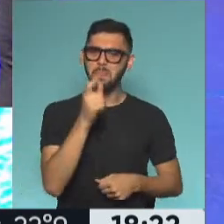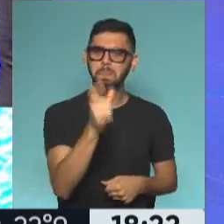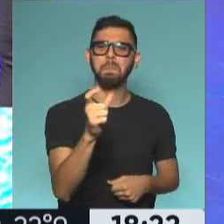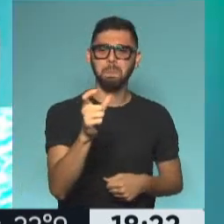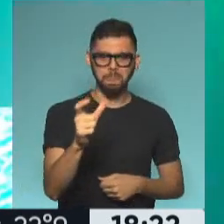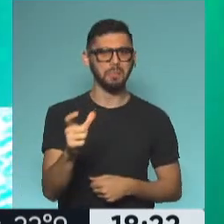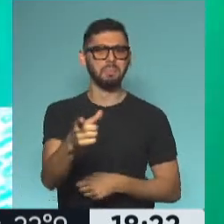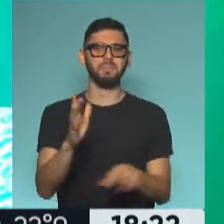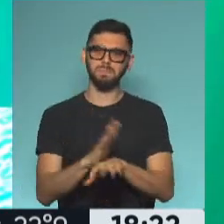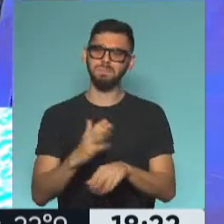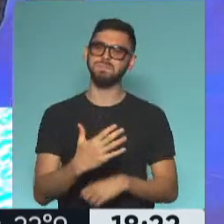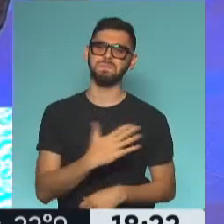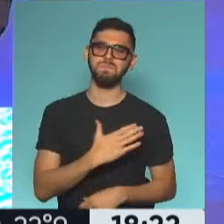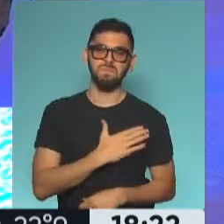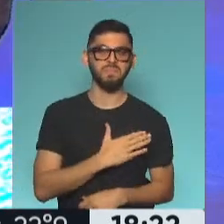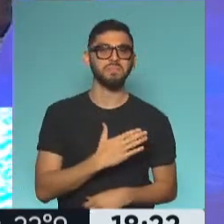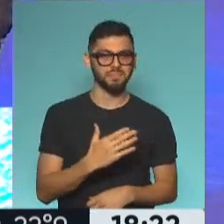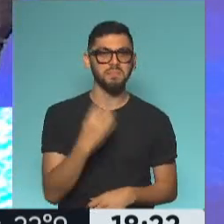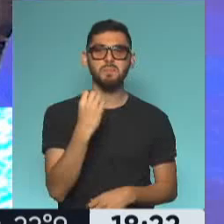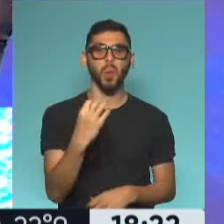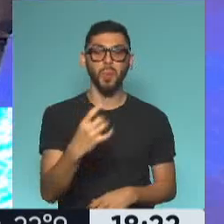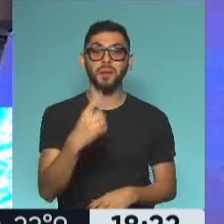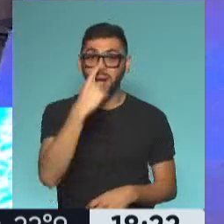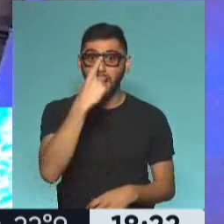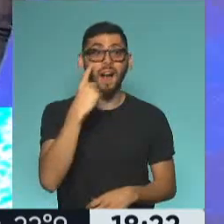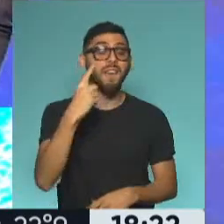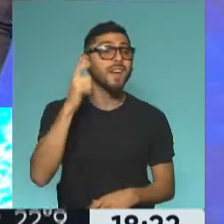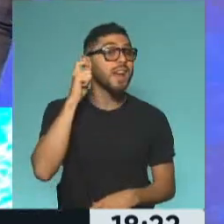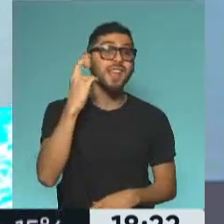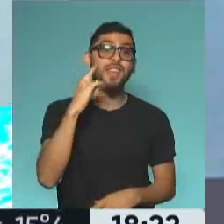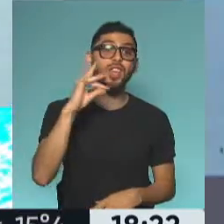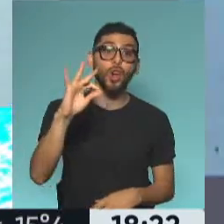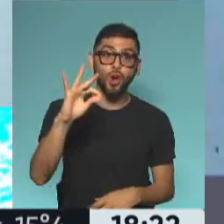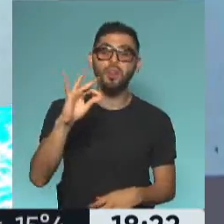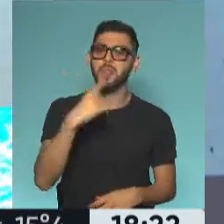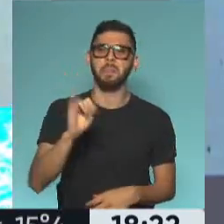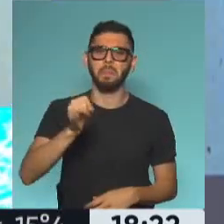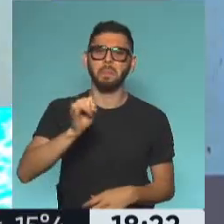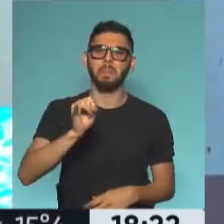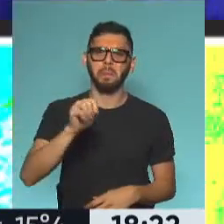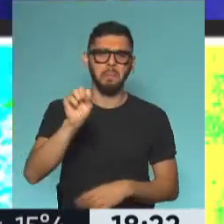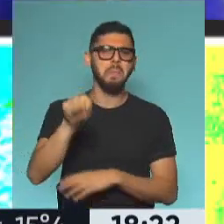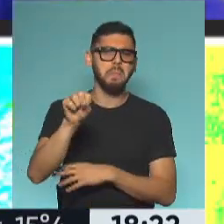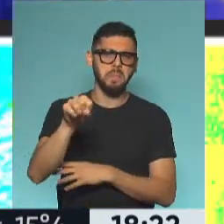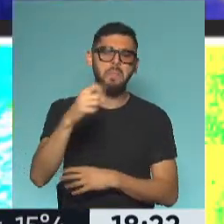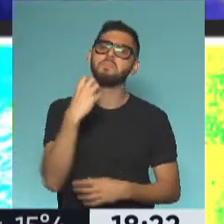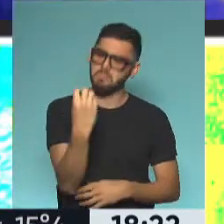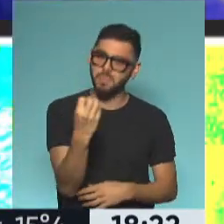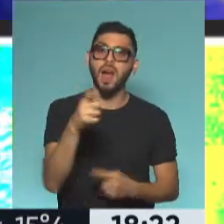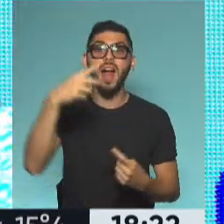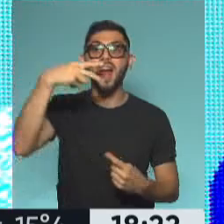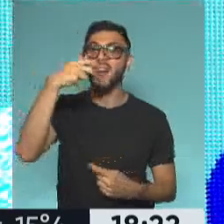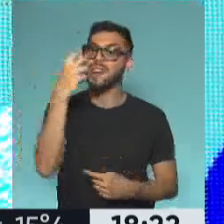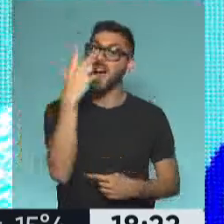Sos el que se pone el equipo al hombro, vení. ¿Guido? Guido dice que sí. También, sí. También,